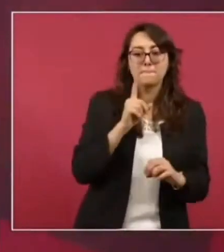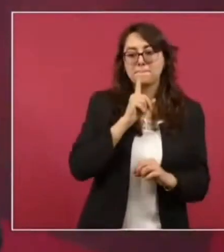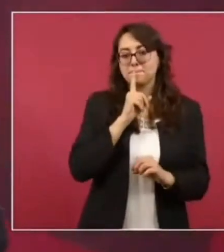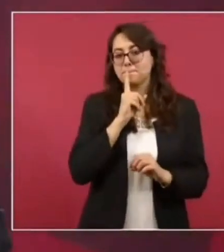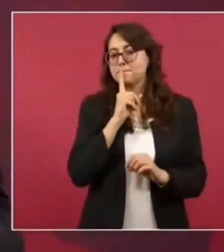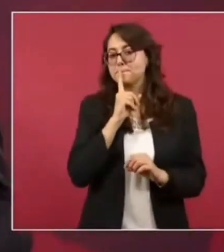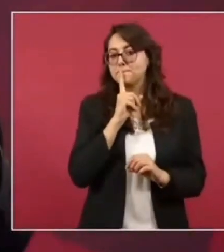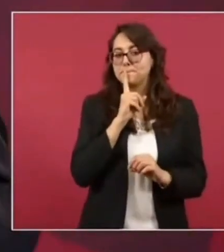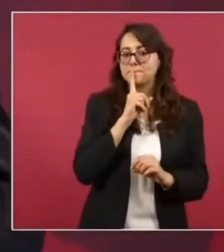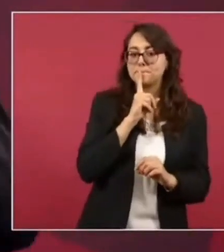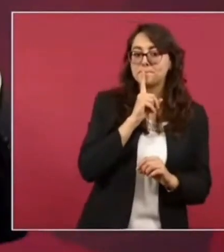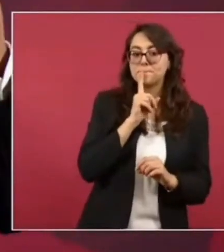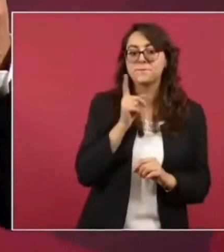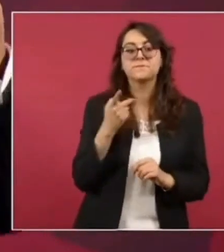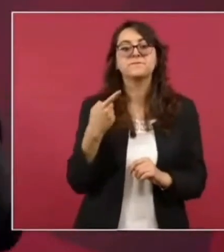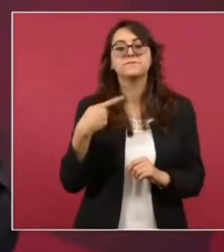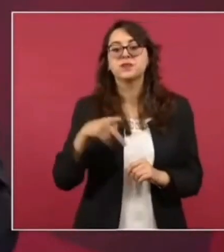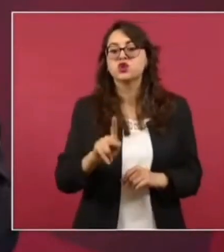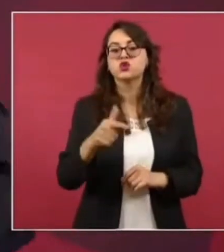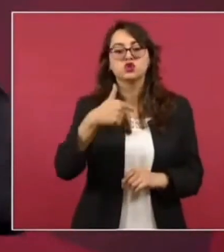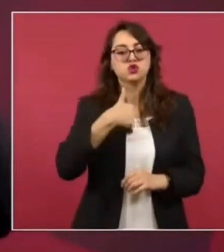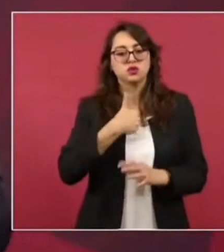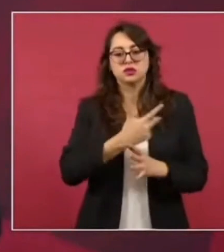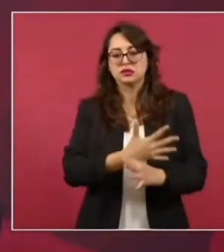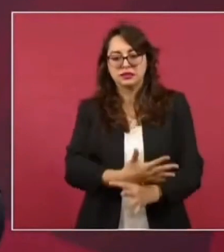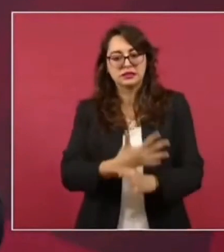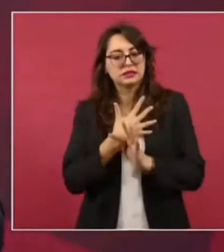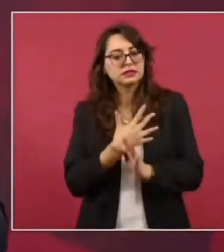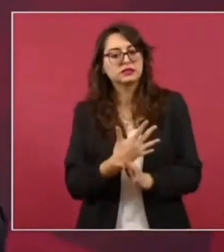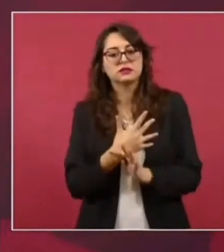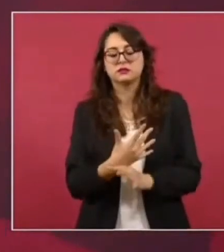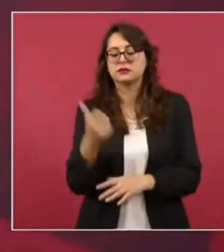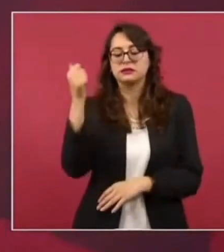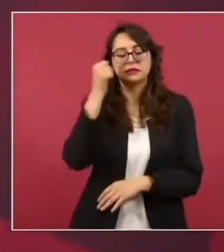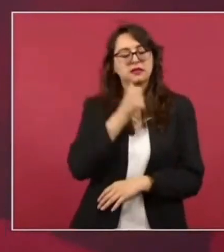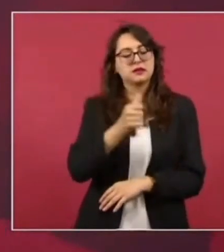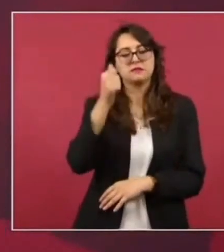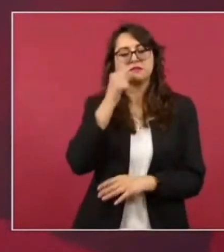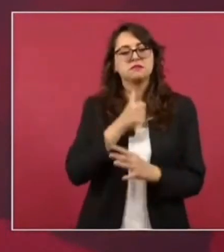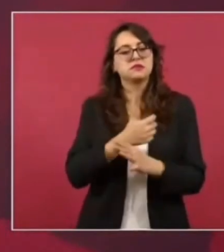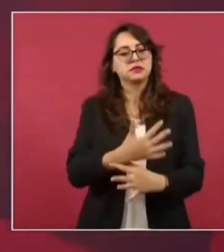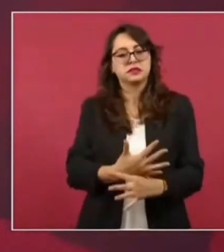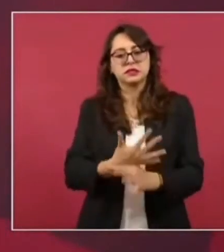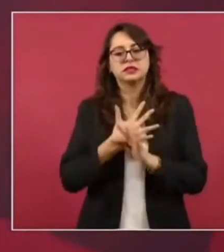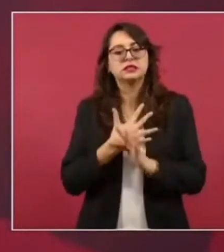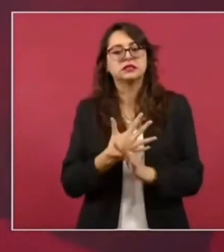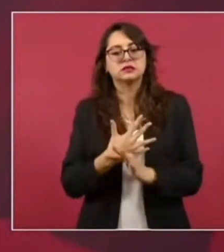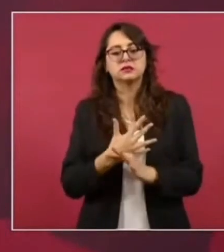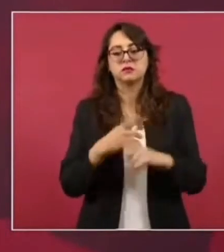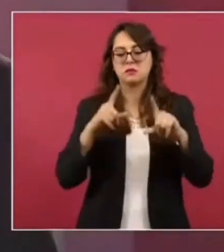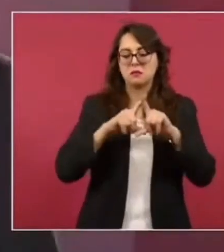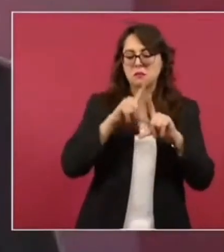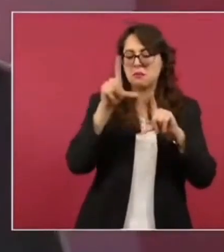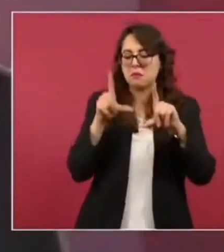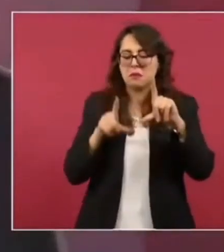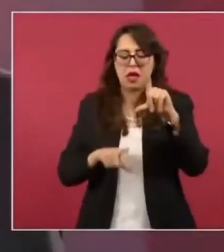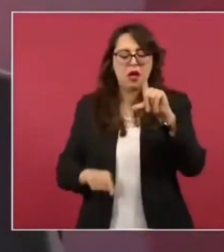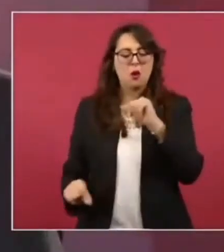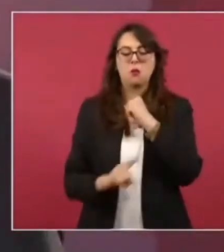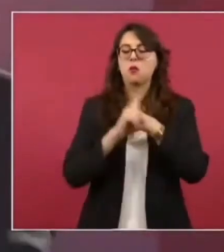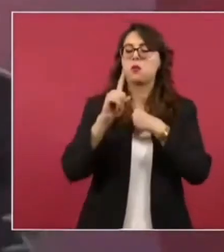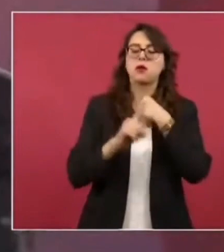Pero siempre he sostenido que el principal problema de